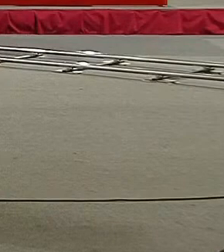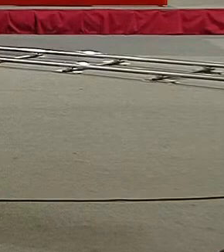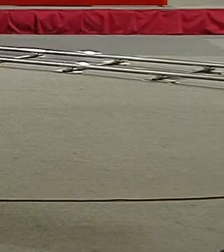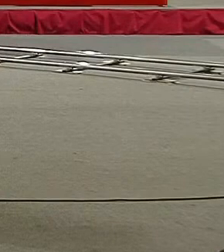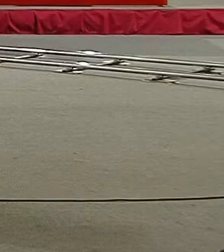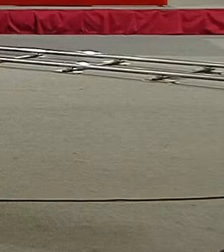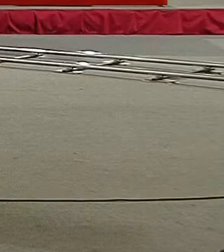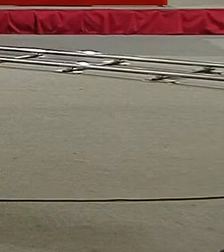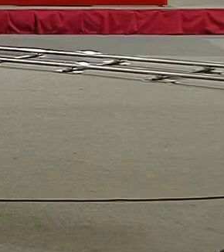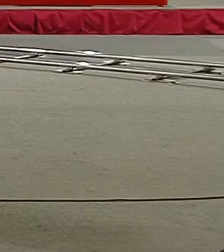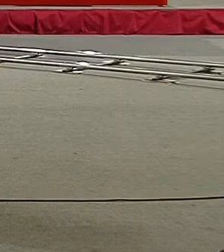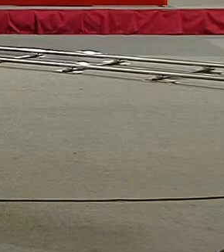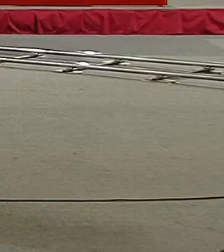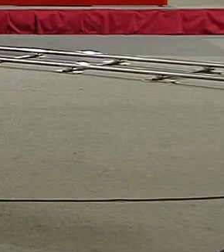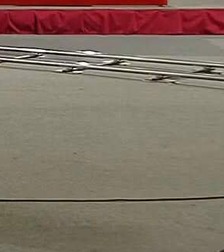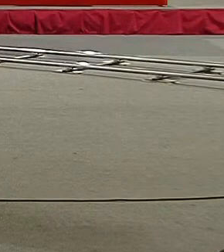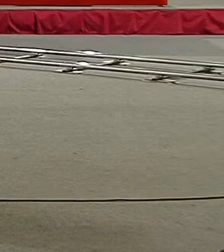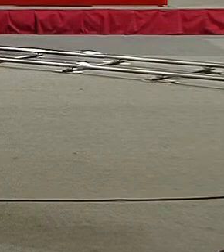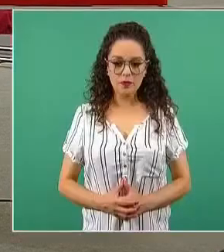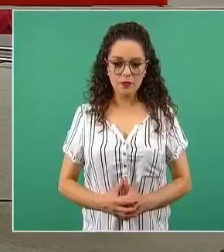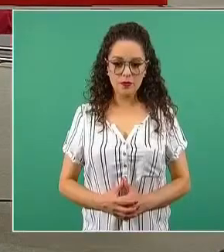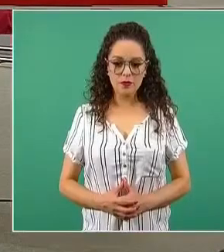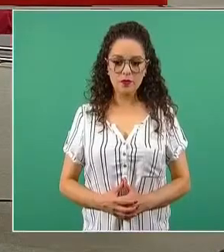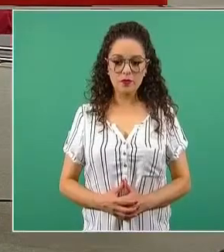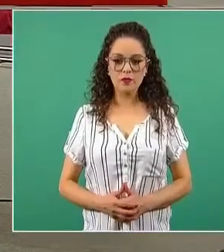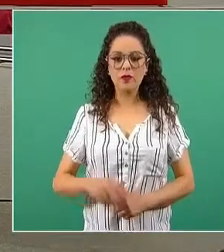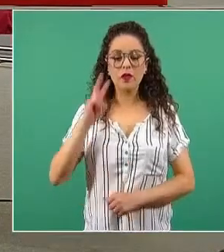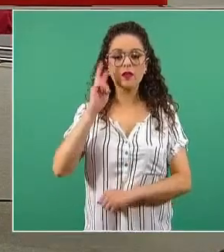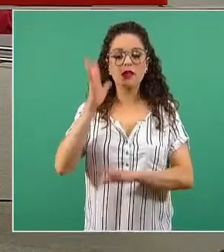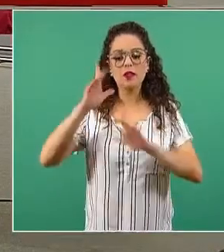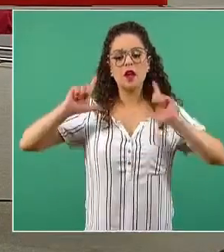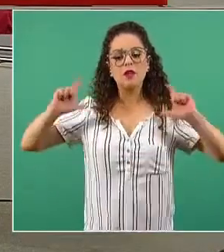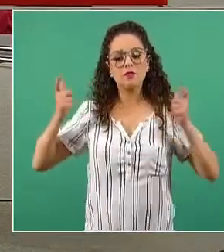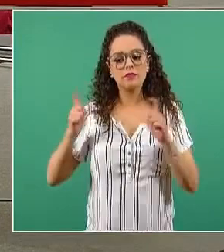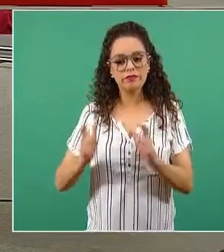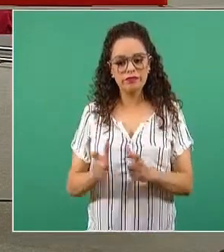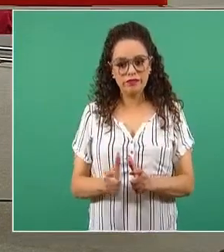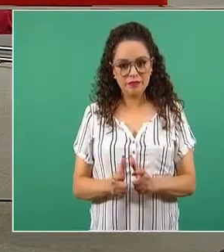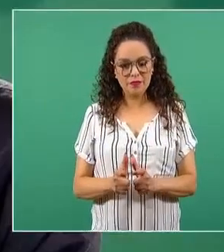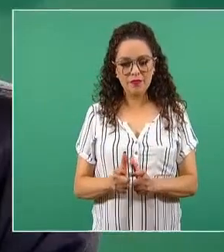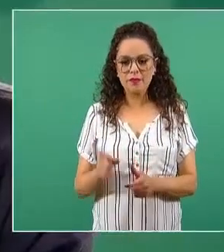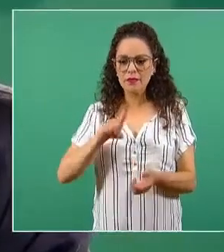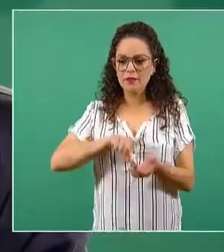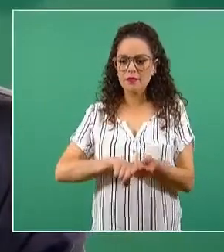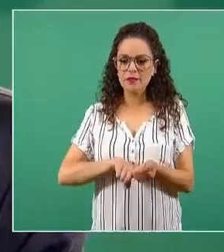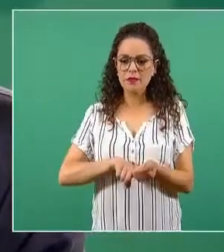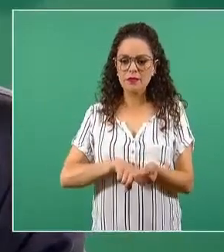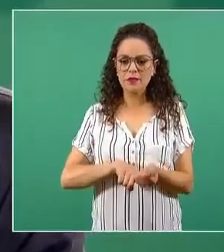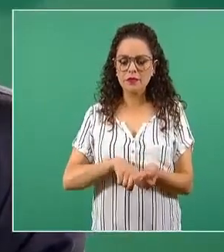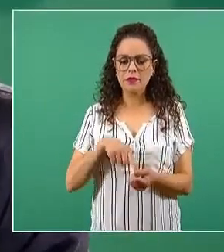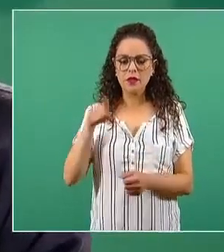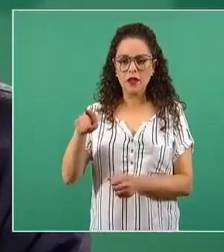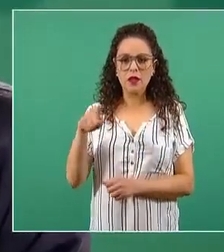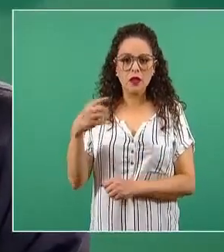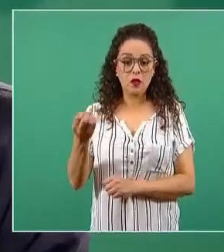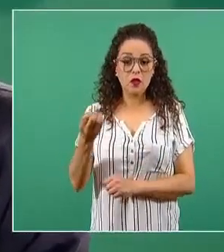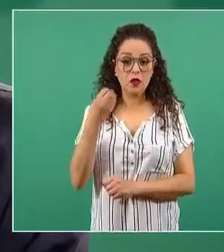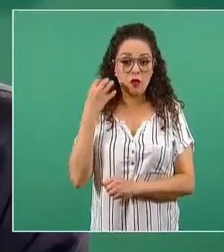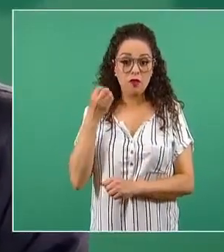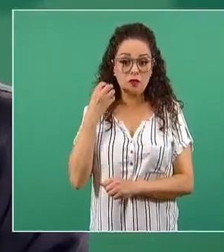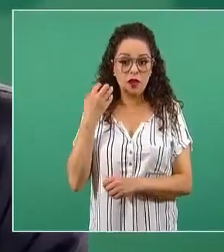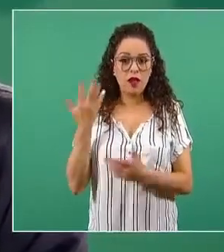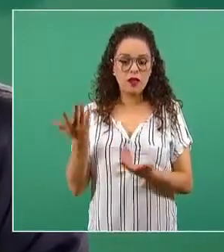reducción, estabilidad en todos los indicadores y la dinámica de la conferencia